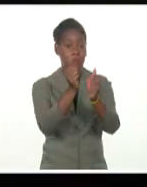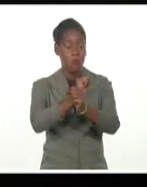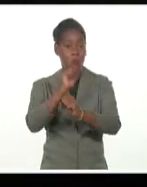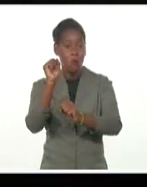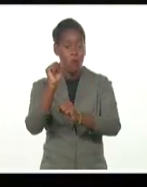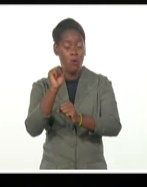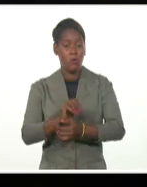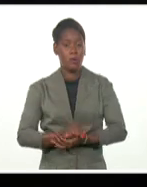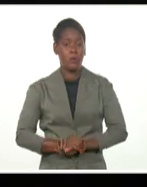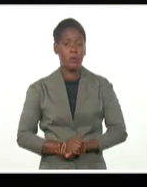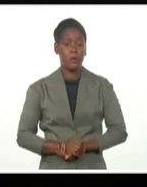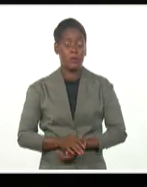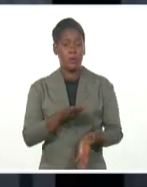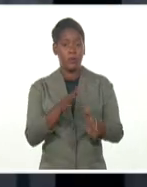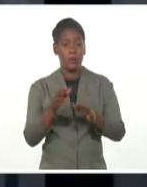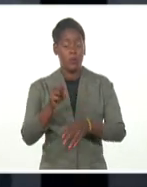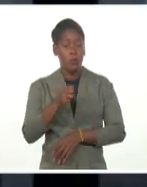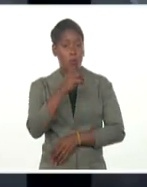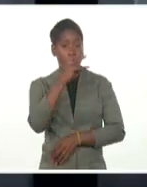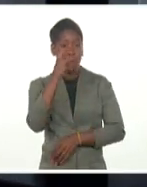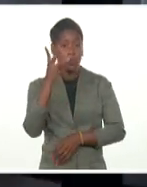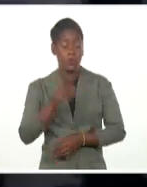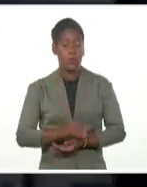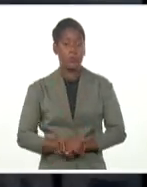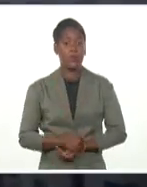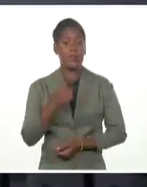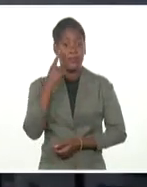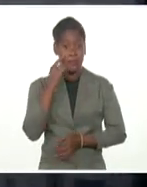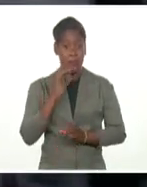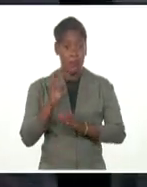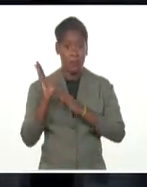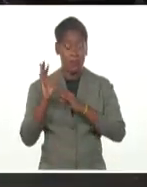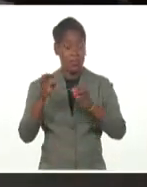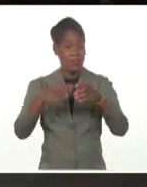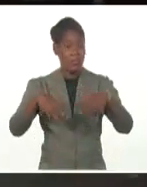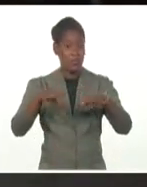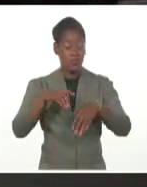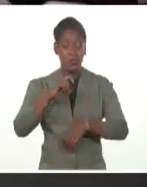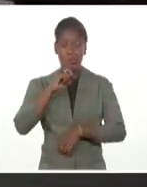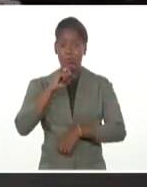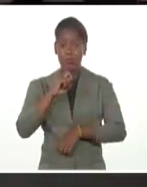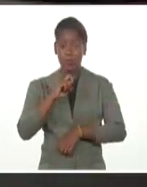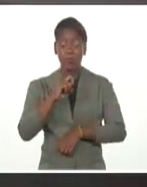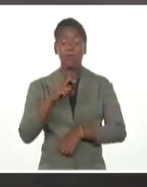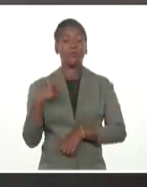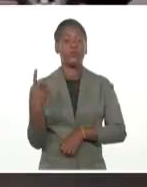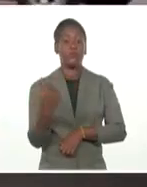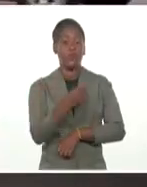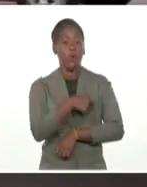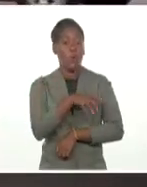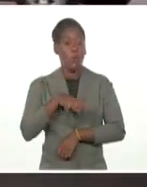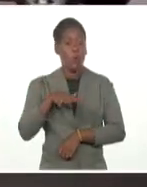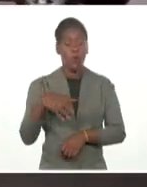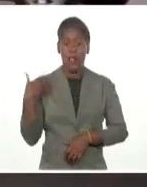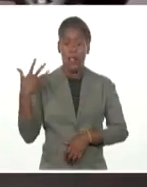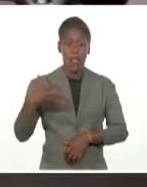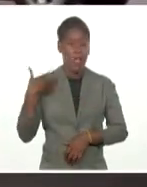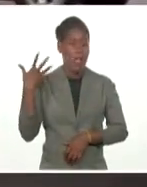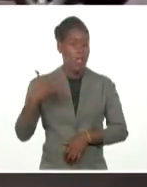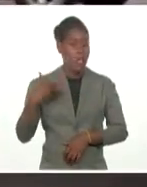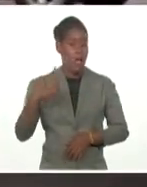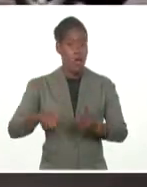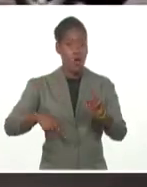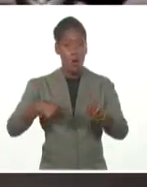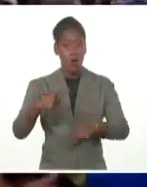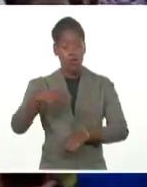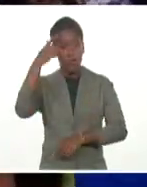En medio de esa erupción de violencia en Cisjordania y Jerusalén, prosiguen las protestas contra la expulsión de árabes